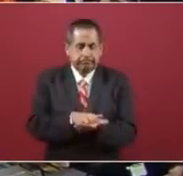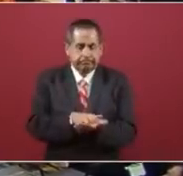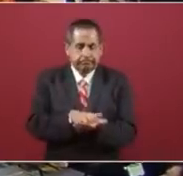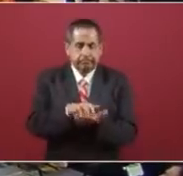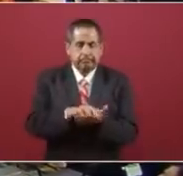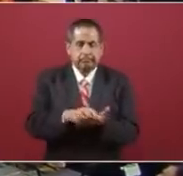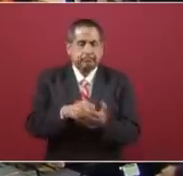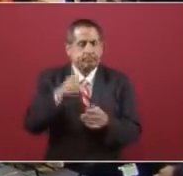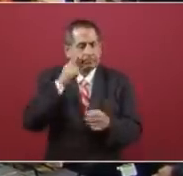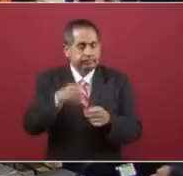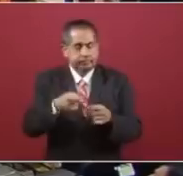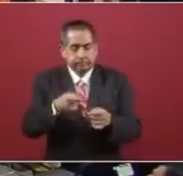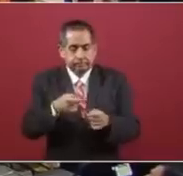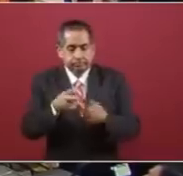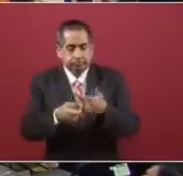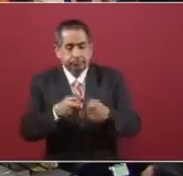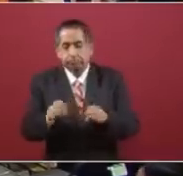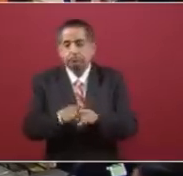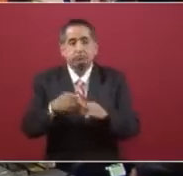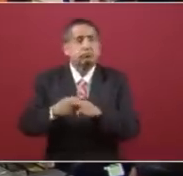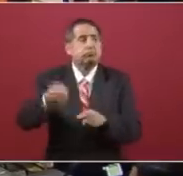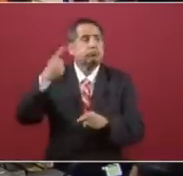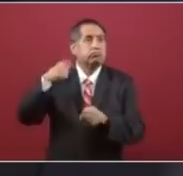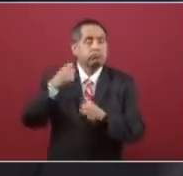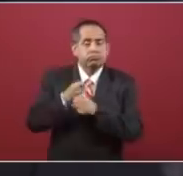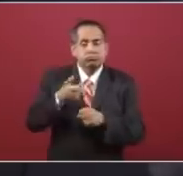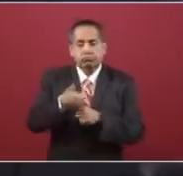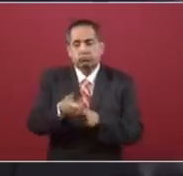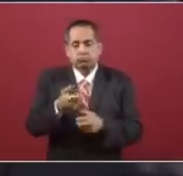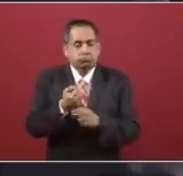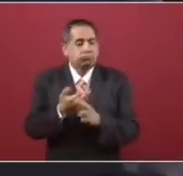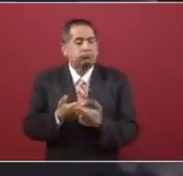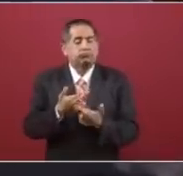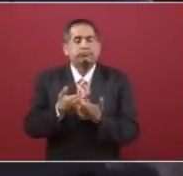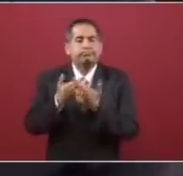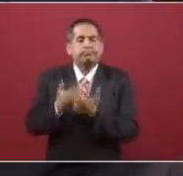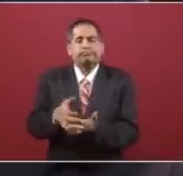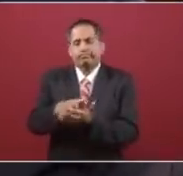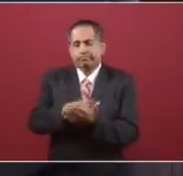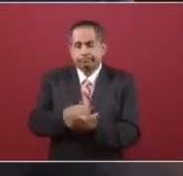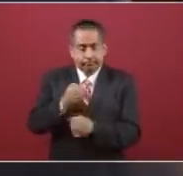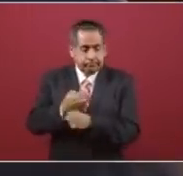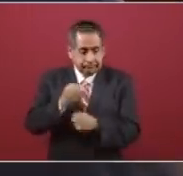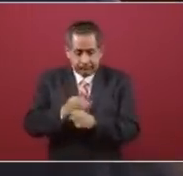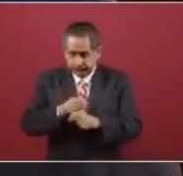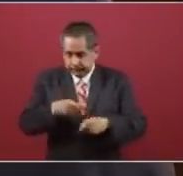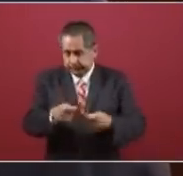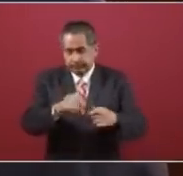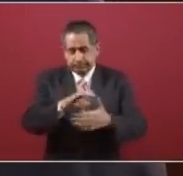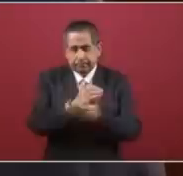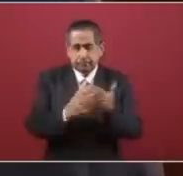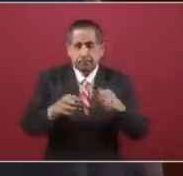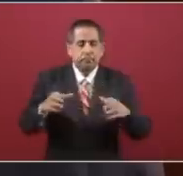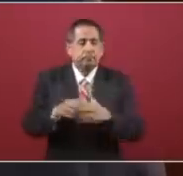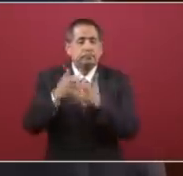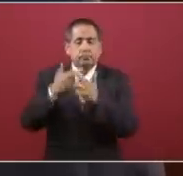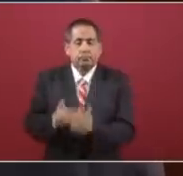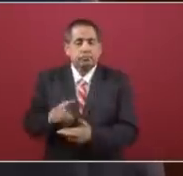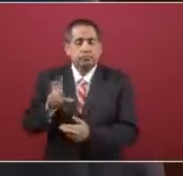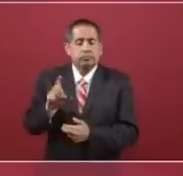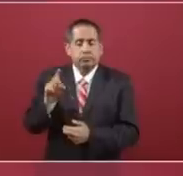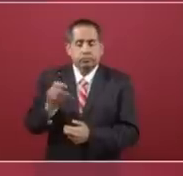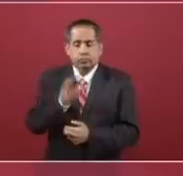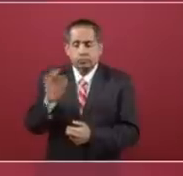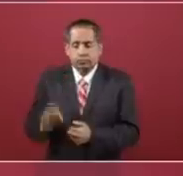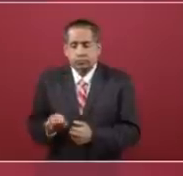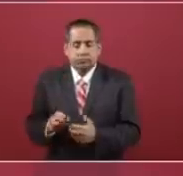Con precios del año pasado ya llevamos un ahorro en este tipo de contratos del 30%.